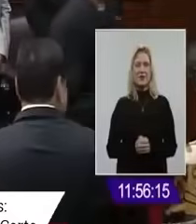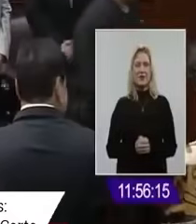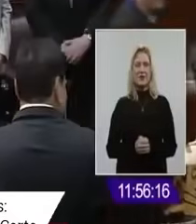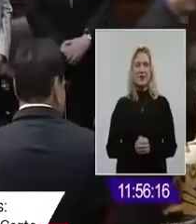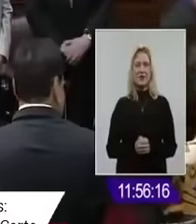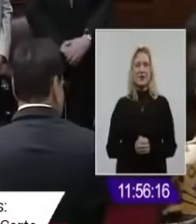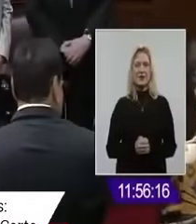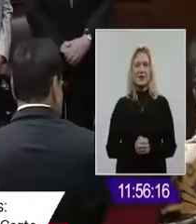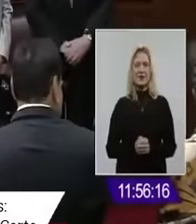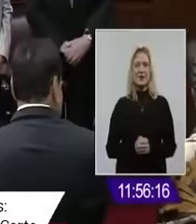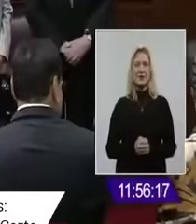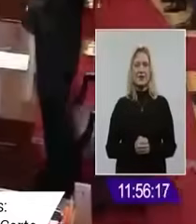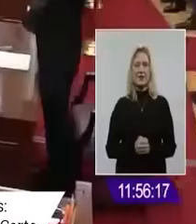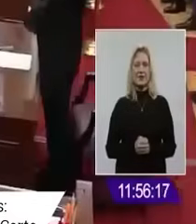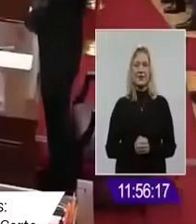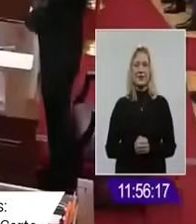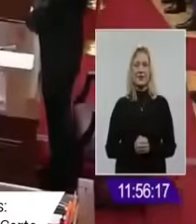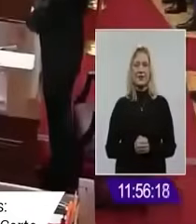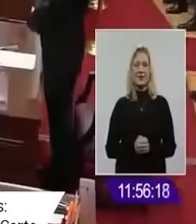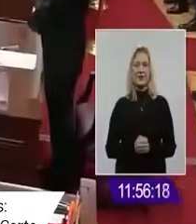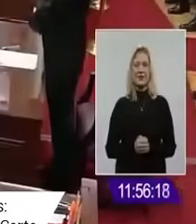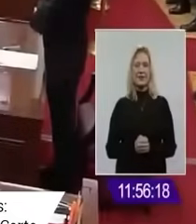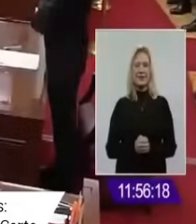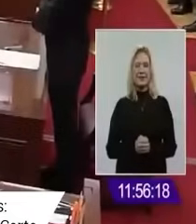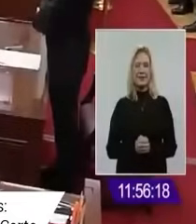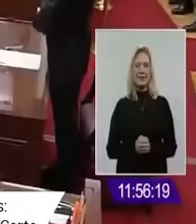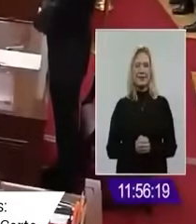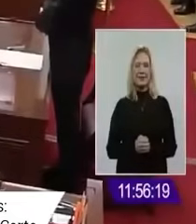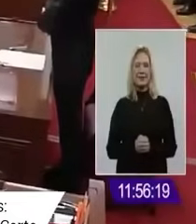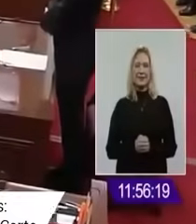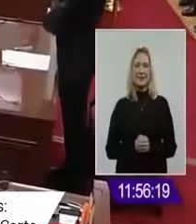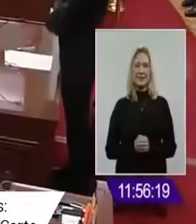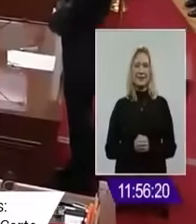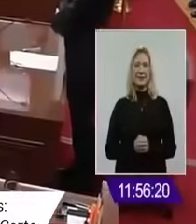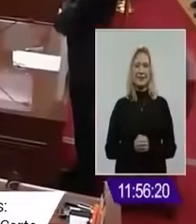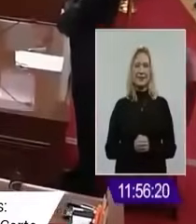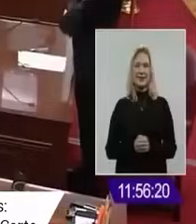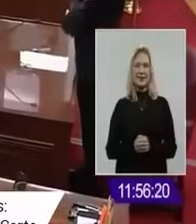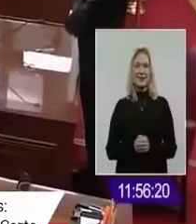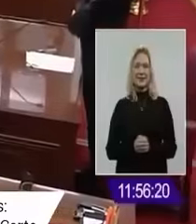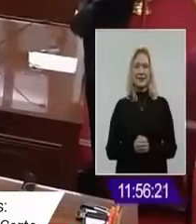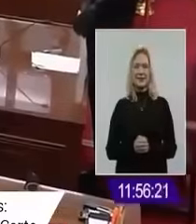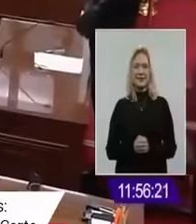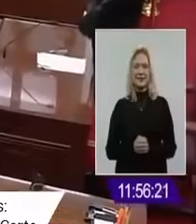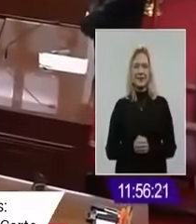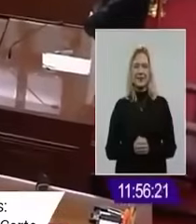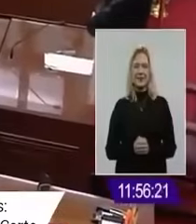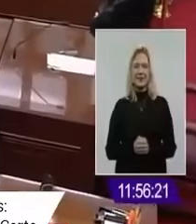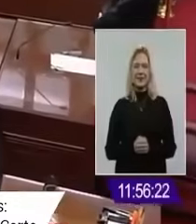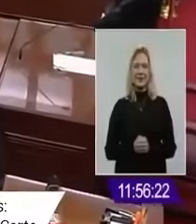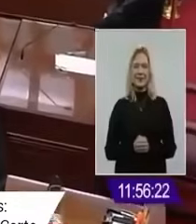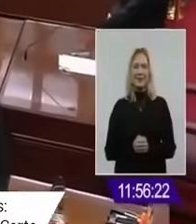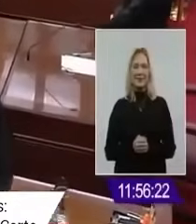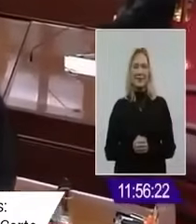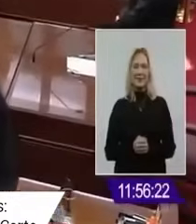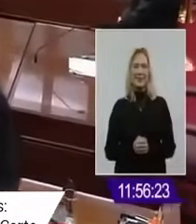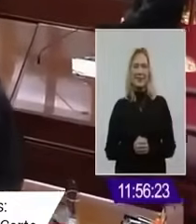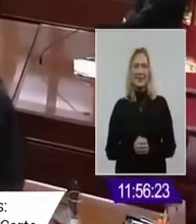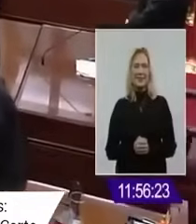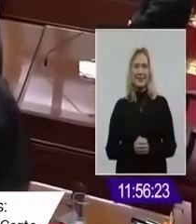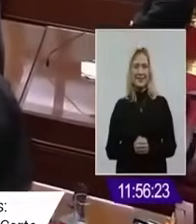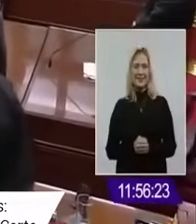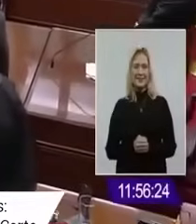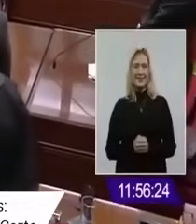sala de la Suprema Corte de Justicia de la Nación, y pues estuvo diciendo este